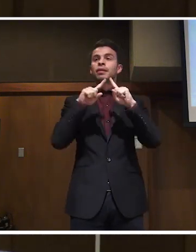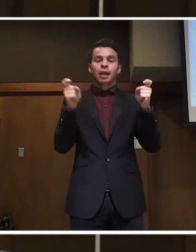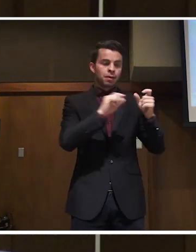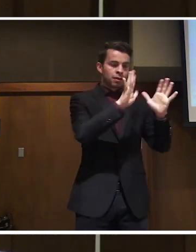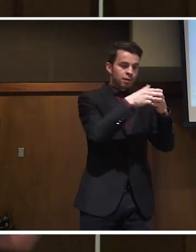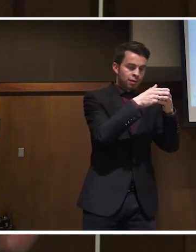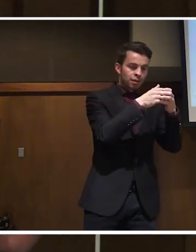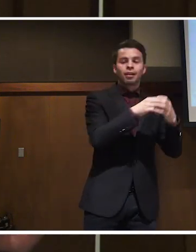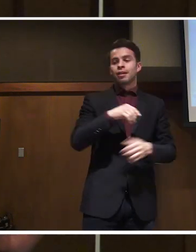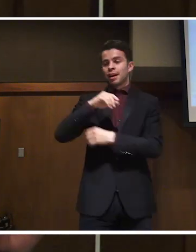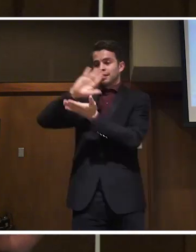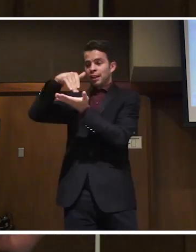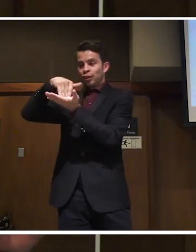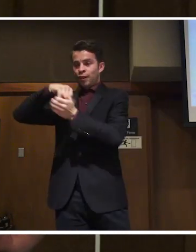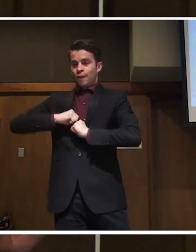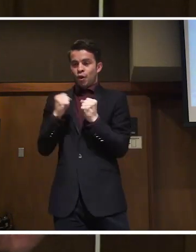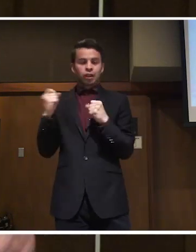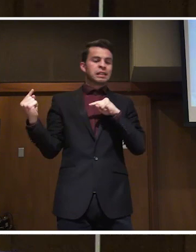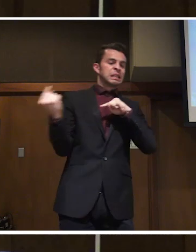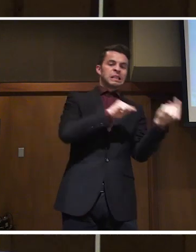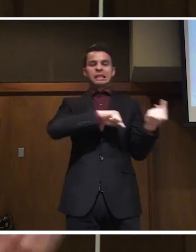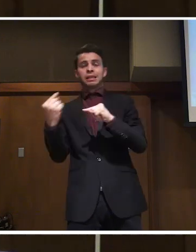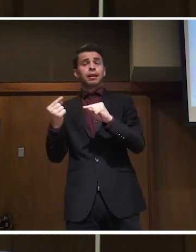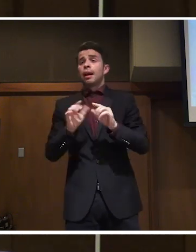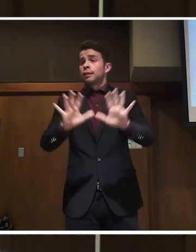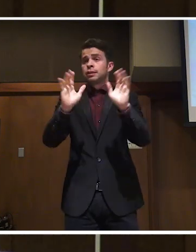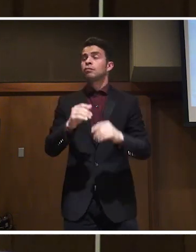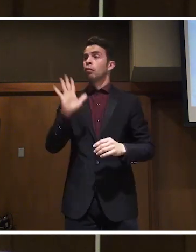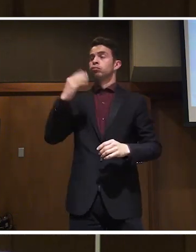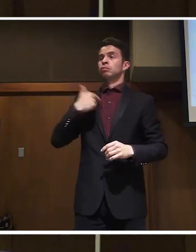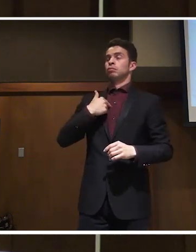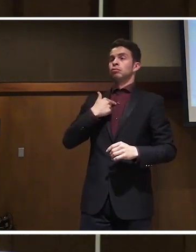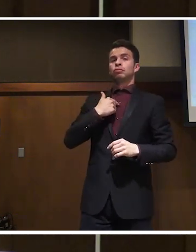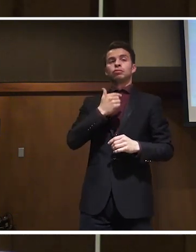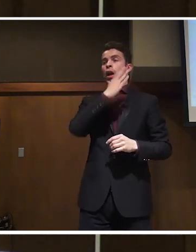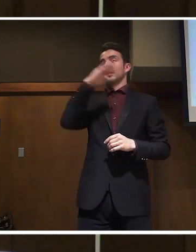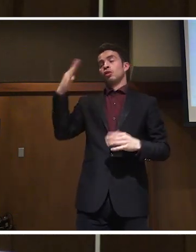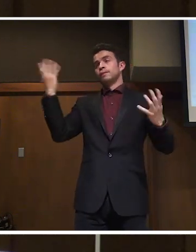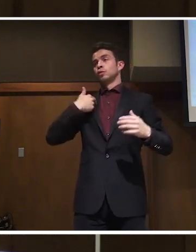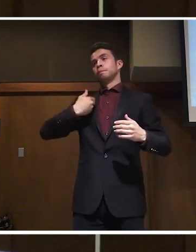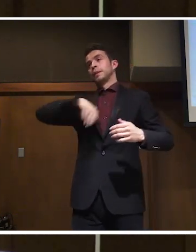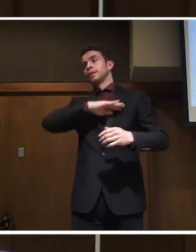seguimos peleando en relación con si uno es antioqueño, o costeño o bogotano, y en Colombia